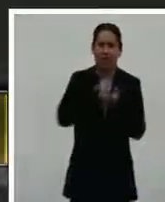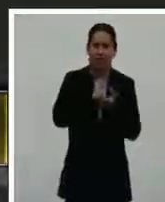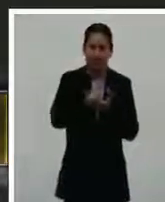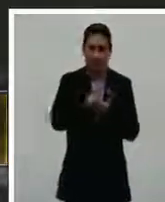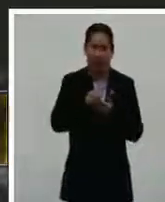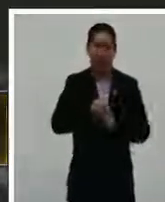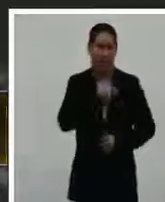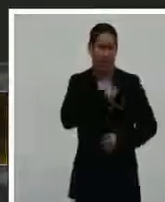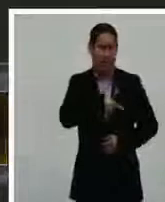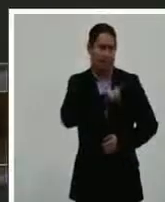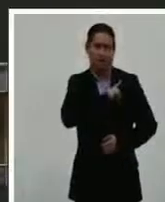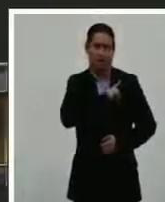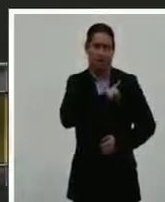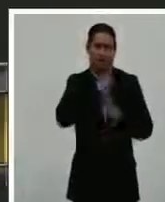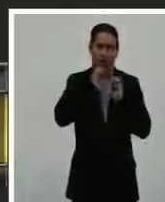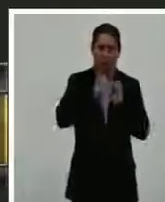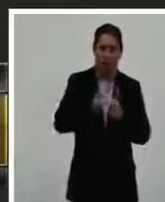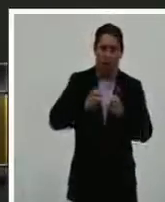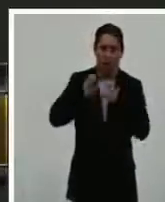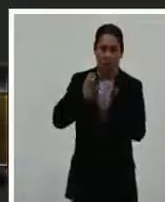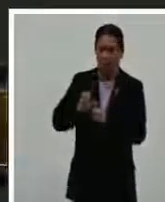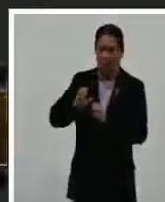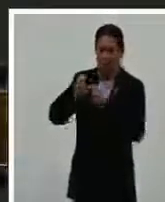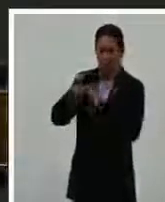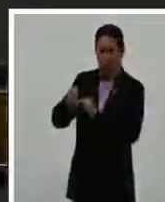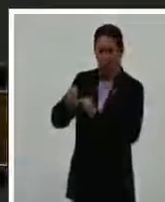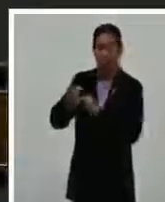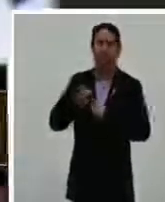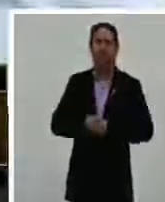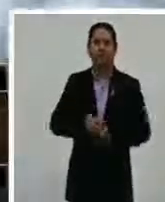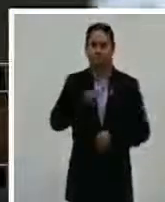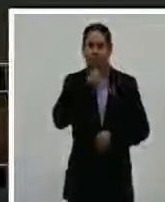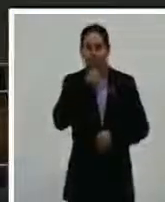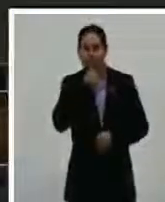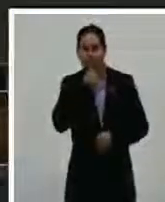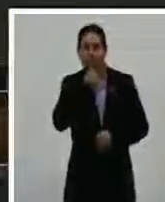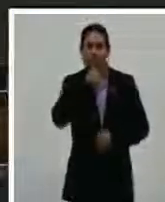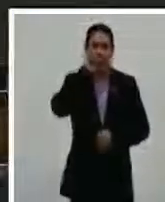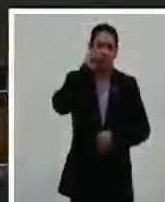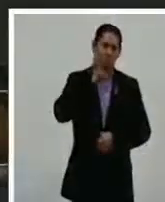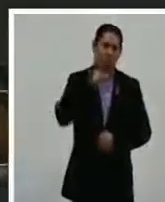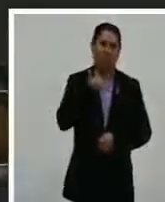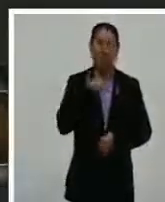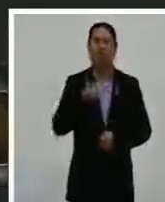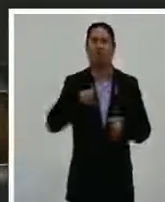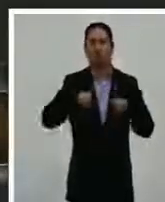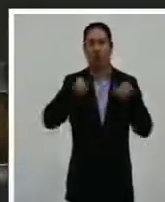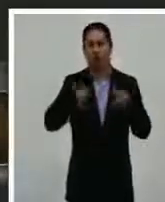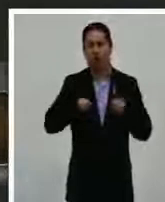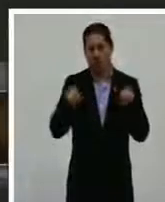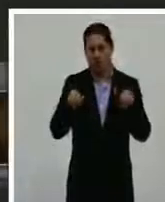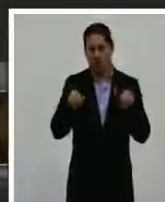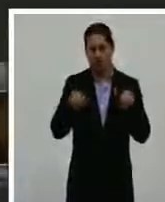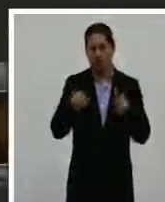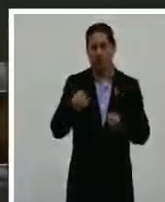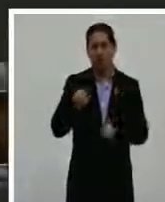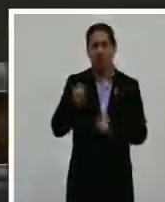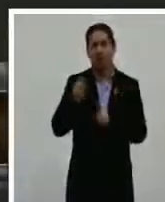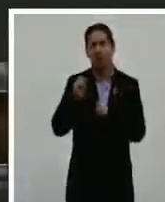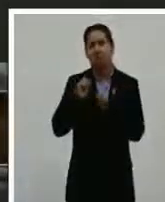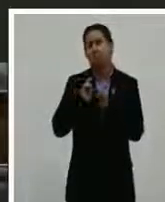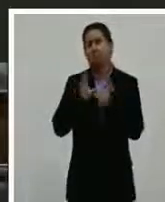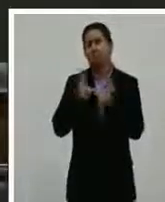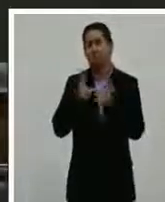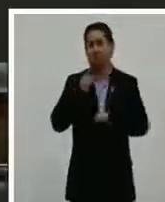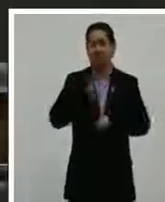la salud y los cuidados de nuestras de nuestras niñas niños y jóvenes que padecen algún tipo de